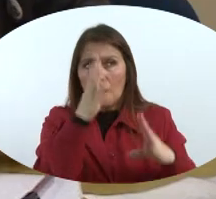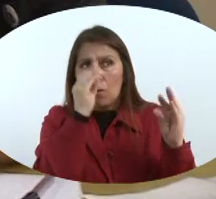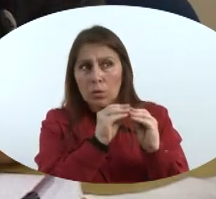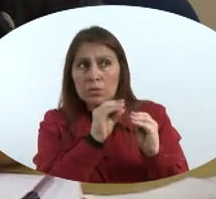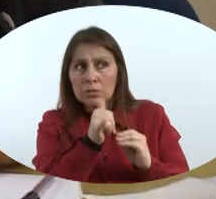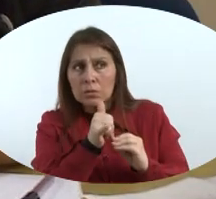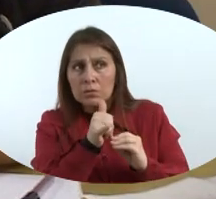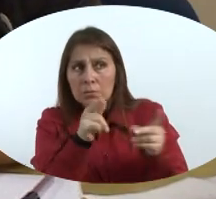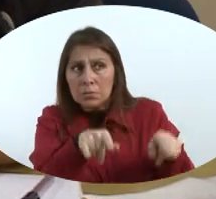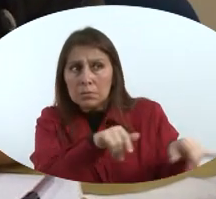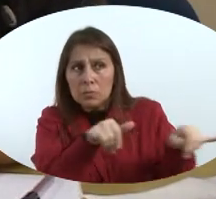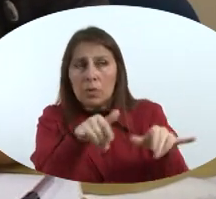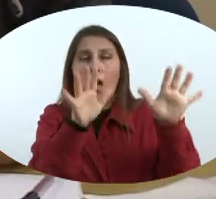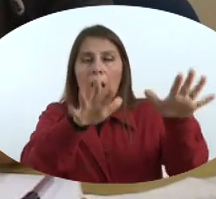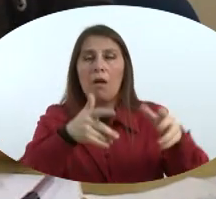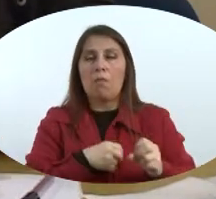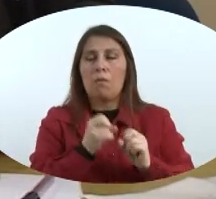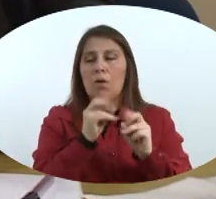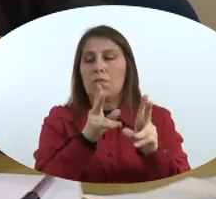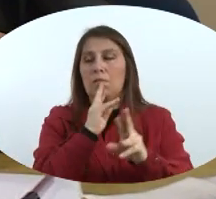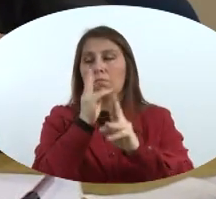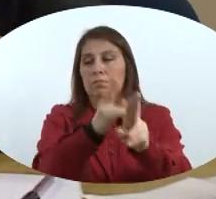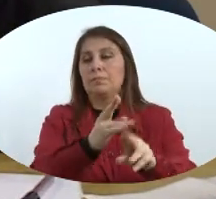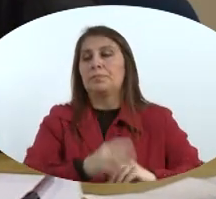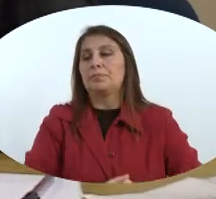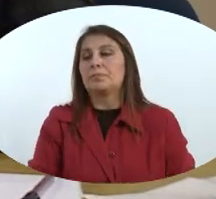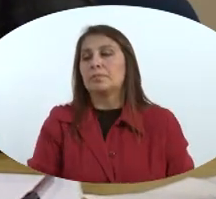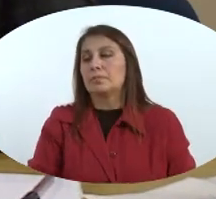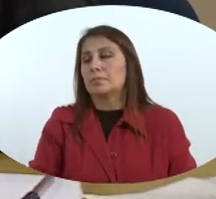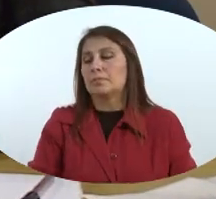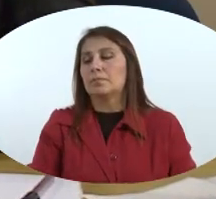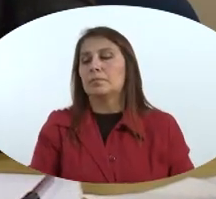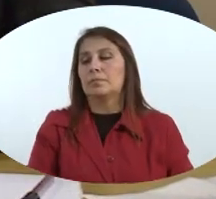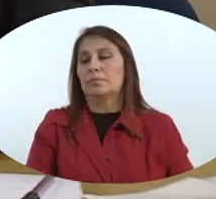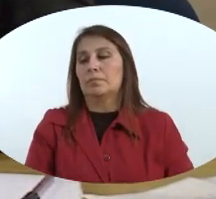lo de los acuerdos tomen agua cuál es el papel de los estudiantes no